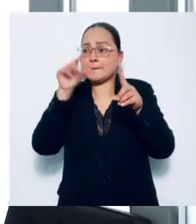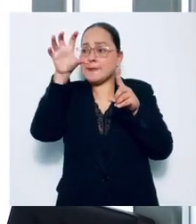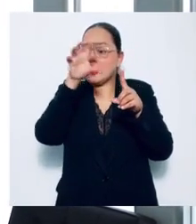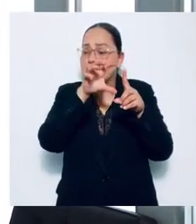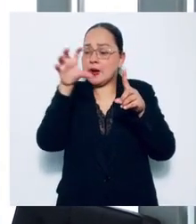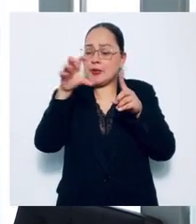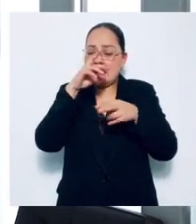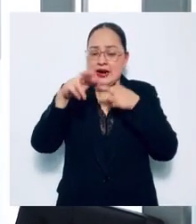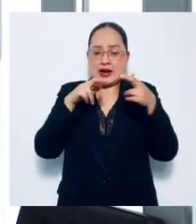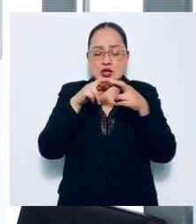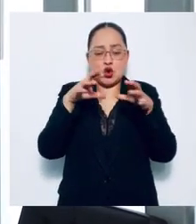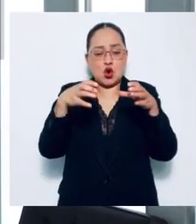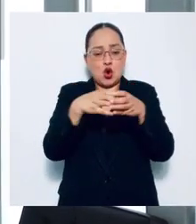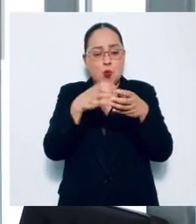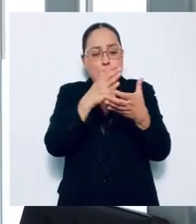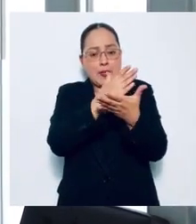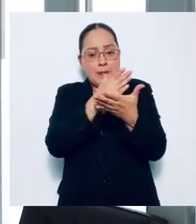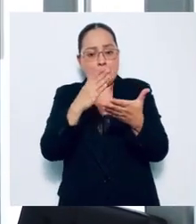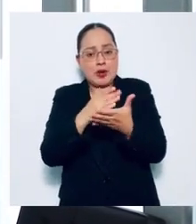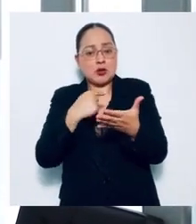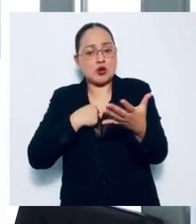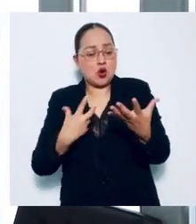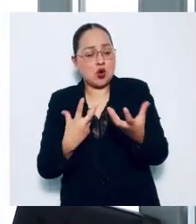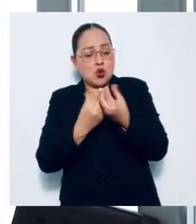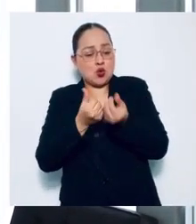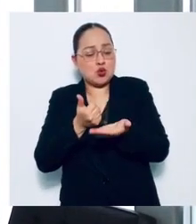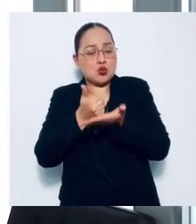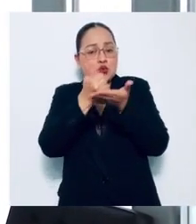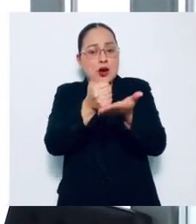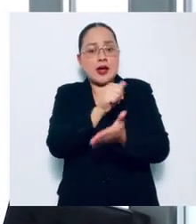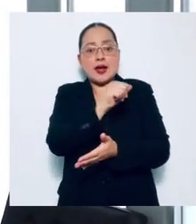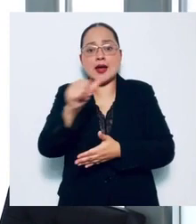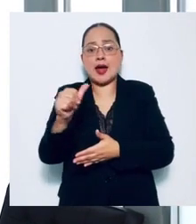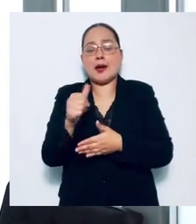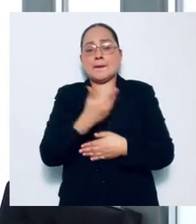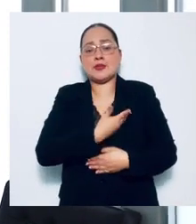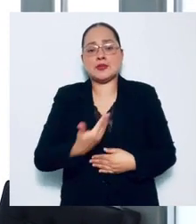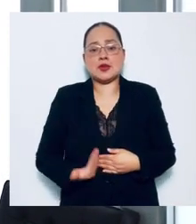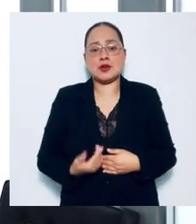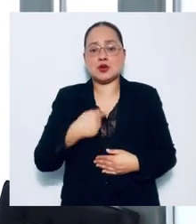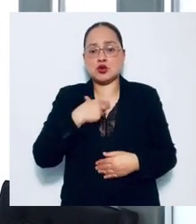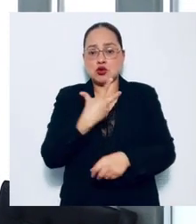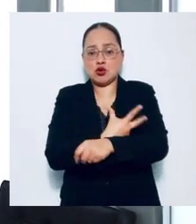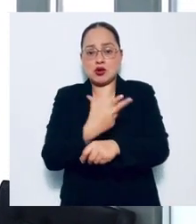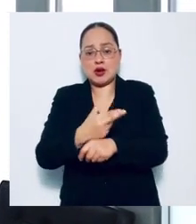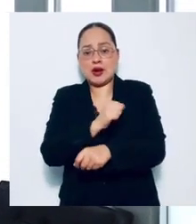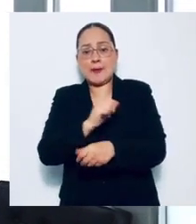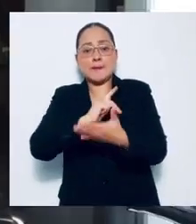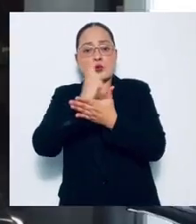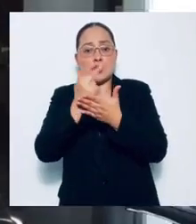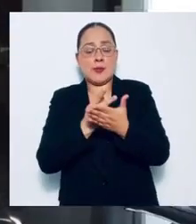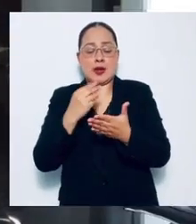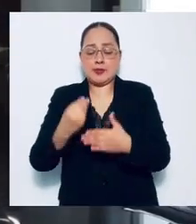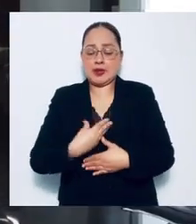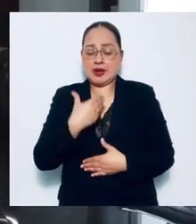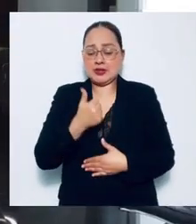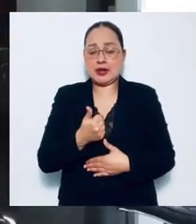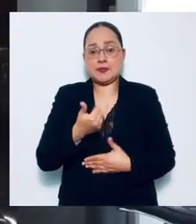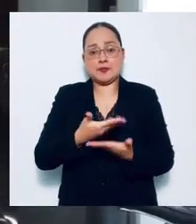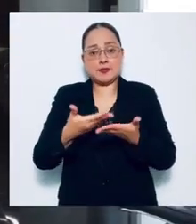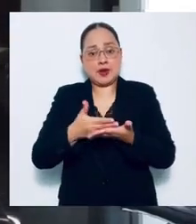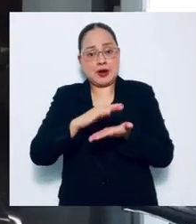regionalización inicial cuando fui colaborador del presidente como coordinador de los programas de bienestar. Hoy es